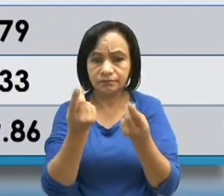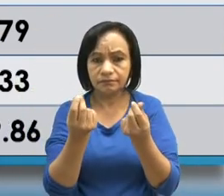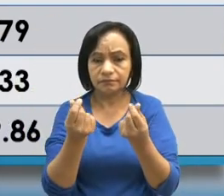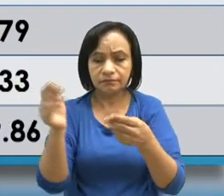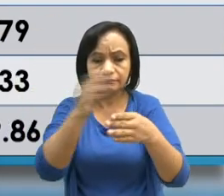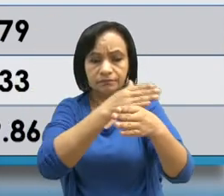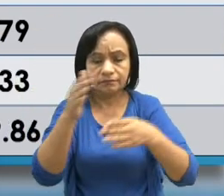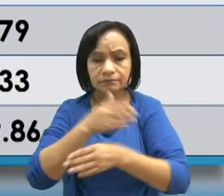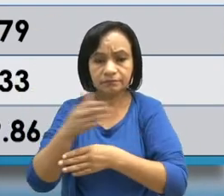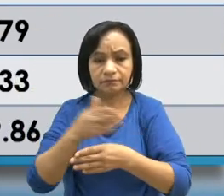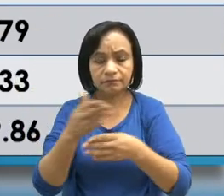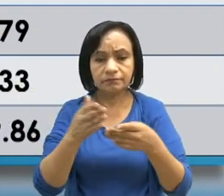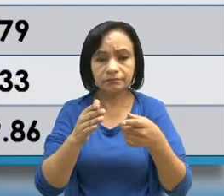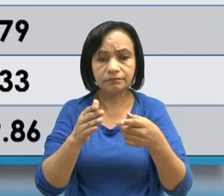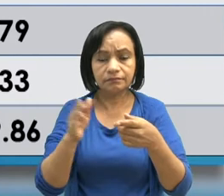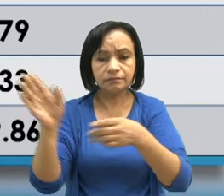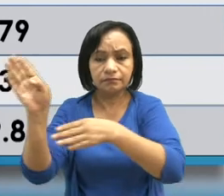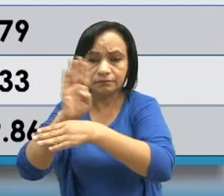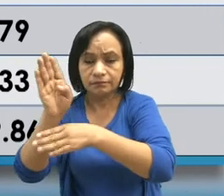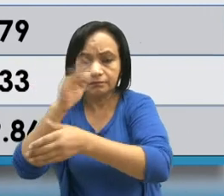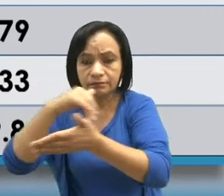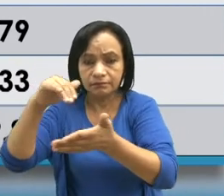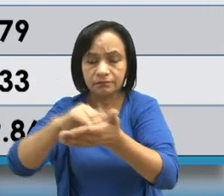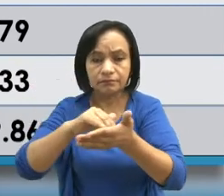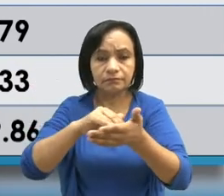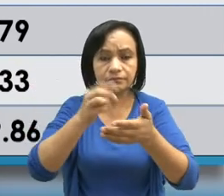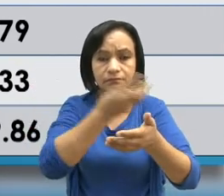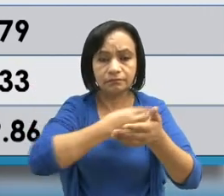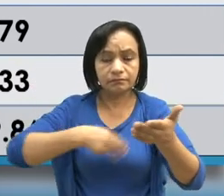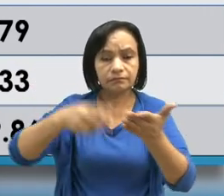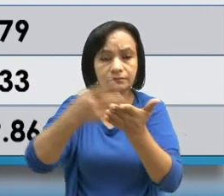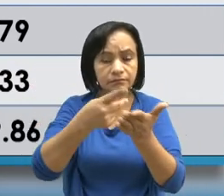las diferentes cuentas, ya sea de Hacienda o del Banco Central, ¿verdad?, que